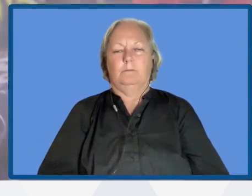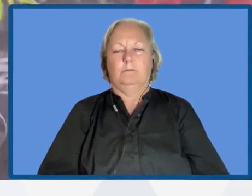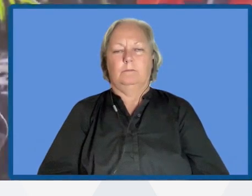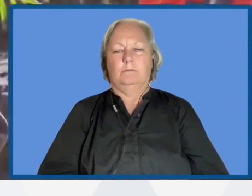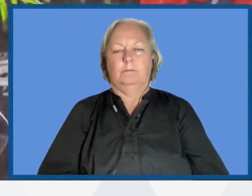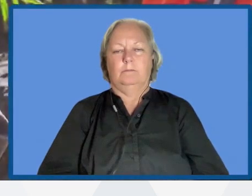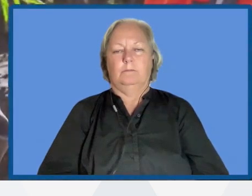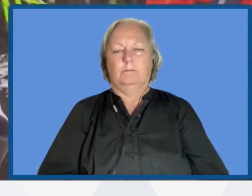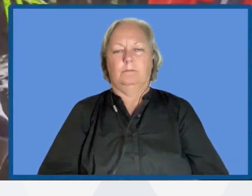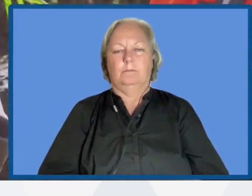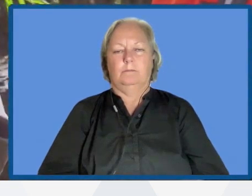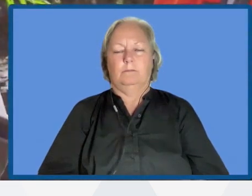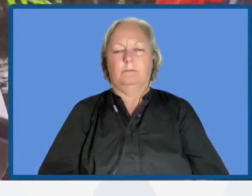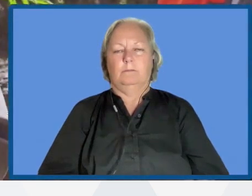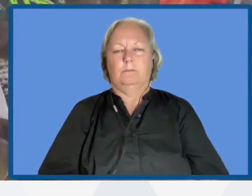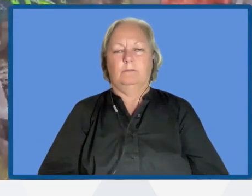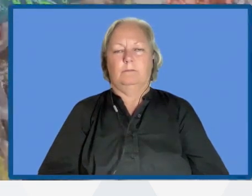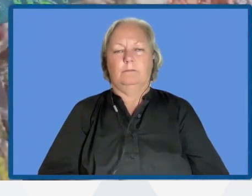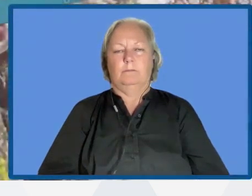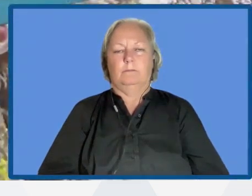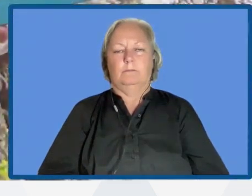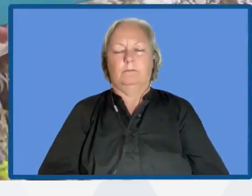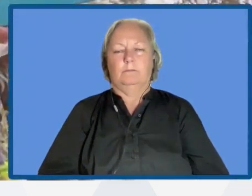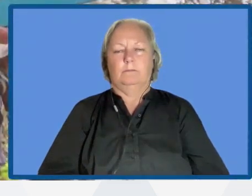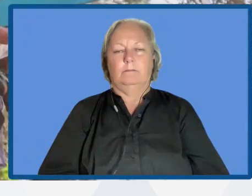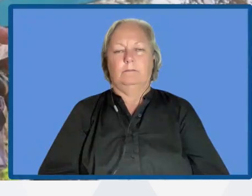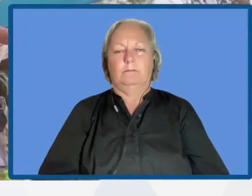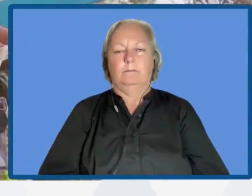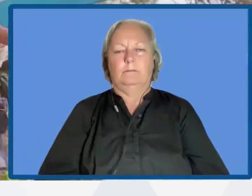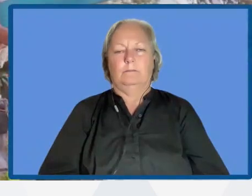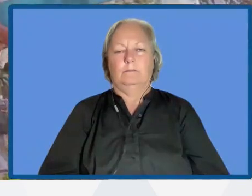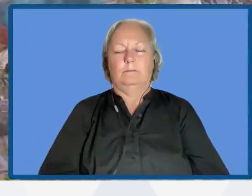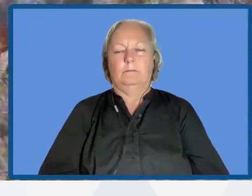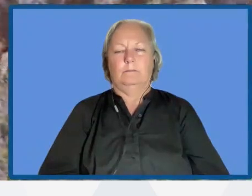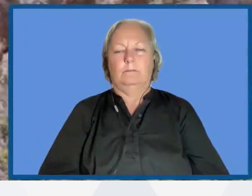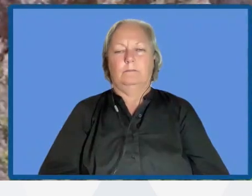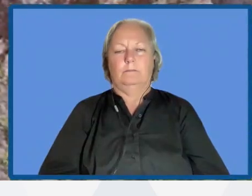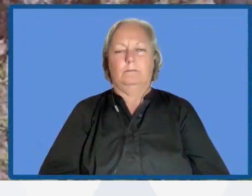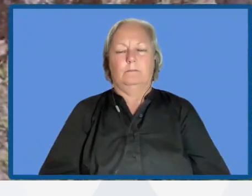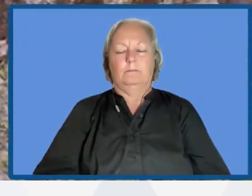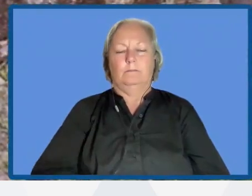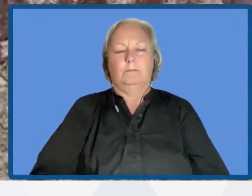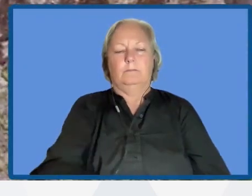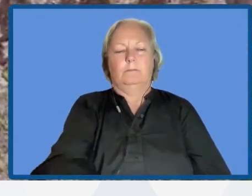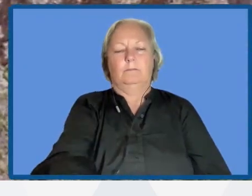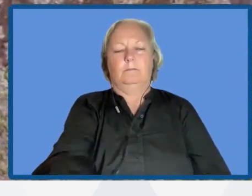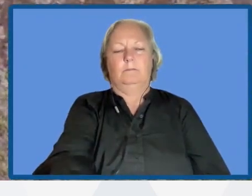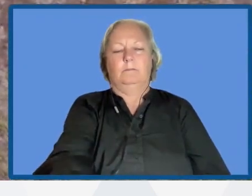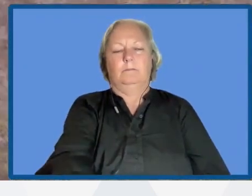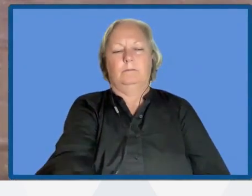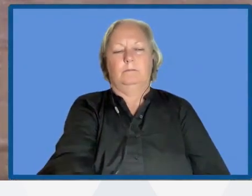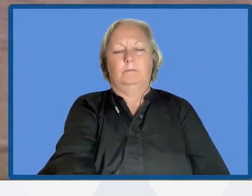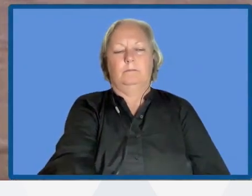alertas, para poder comunicarnos entre nosotros, y al mismo tiempo tenemos también la obligación